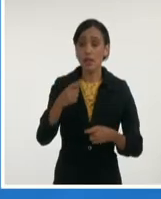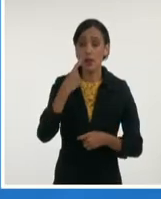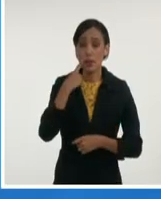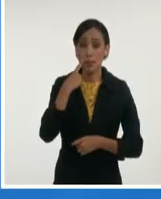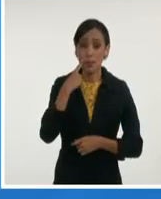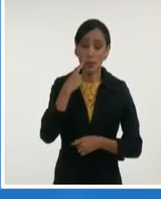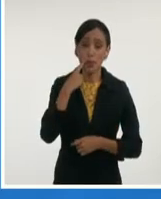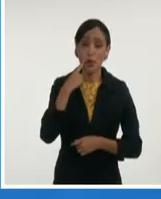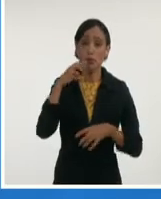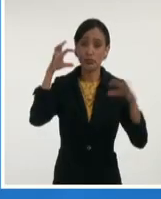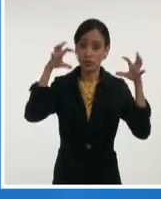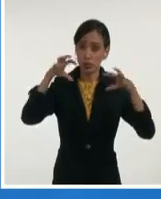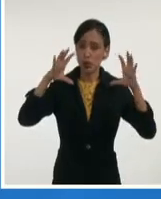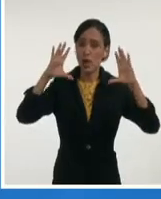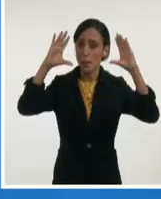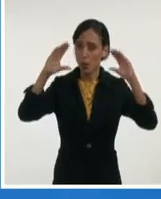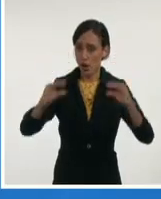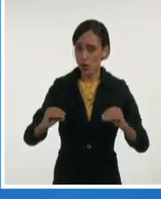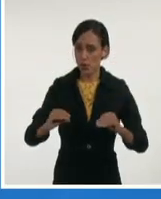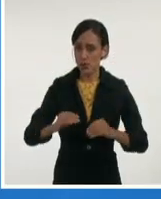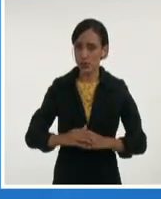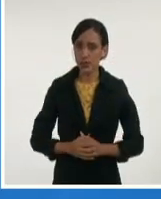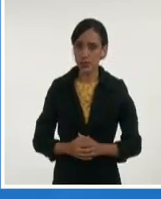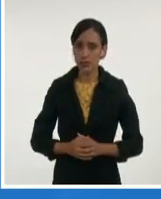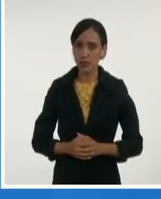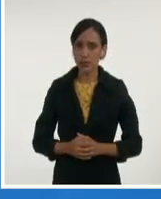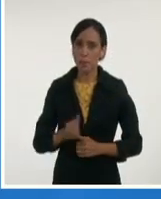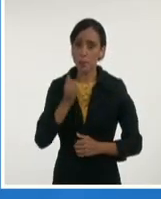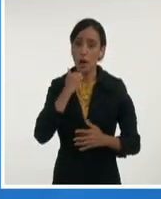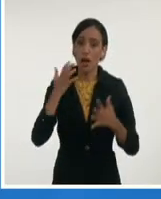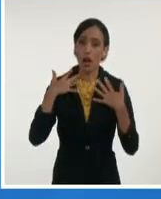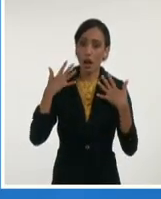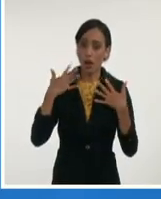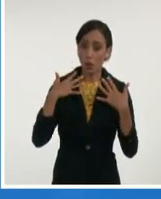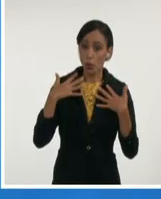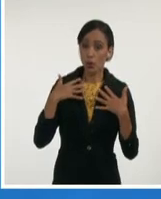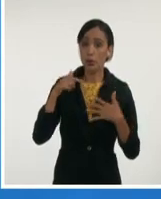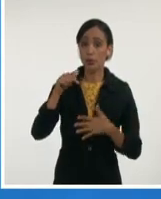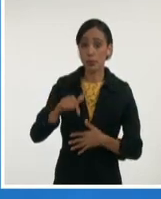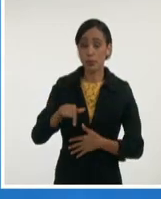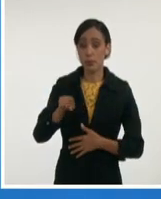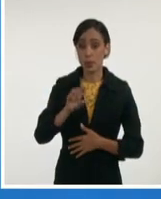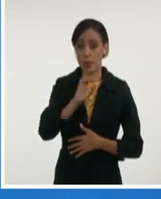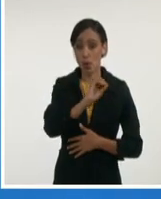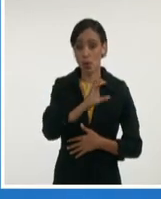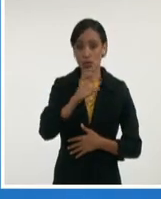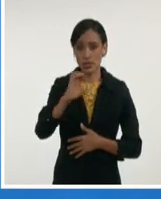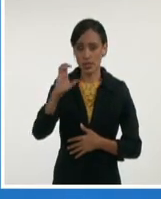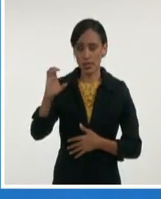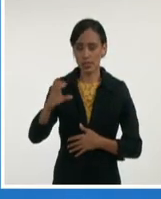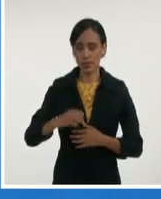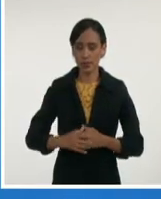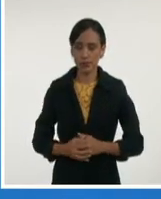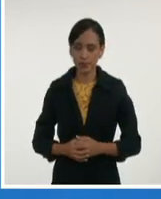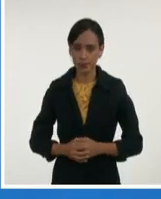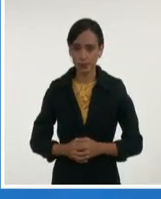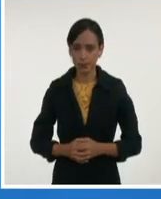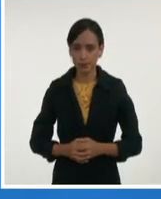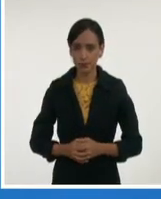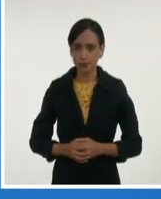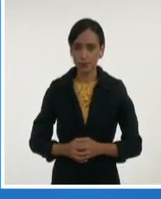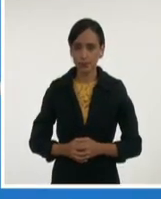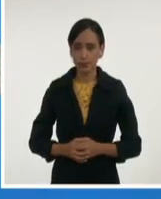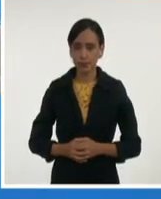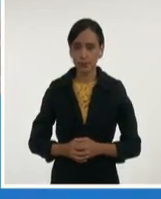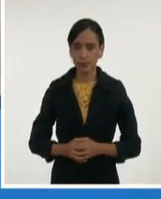nuevas de la noche trayendo con más de calor y de humedad a zonas del occidente del país en cuanto a los vientos